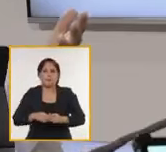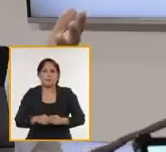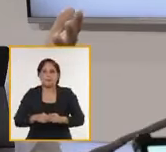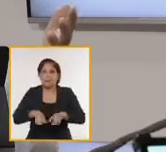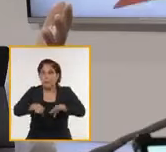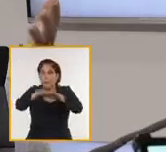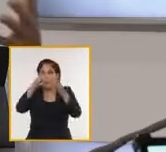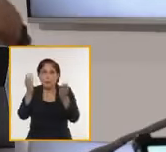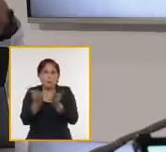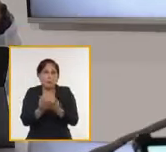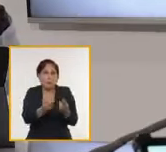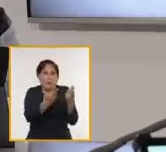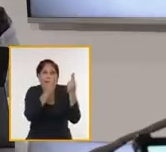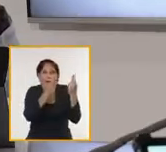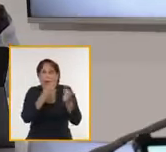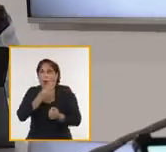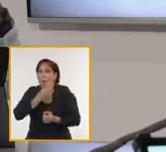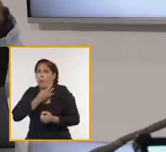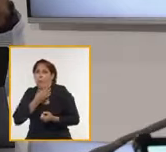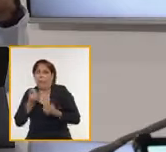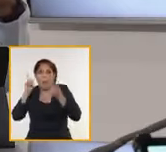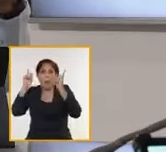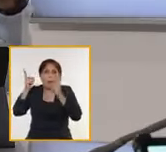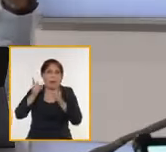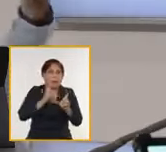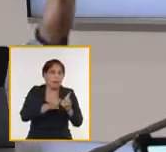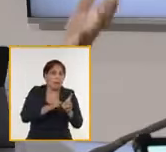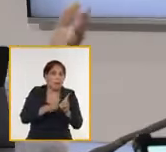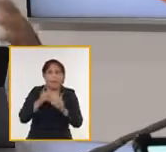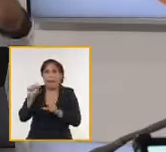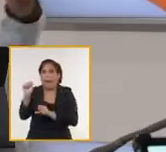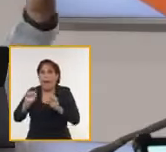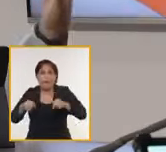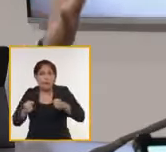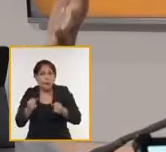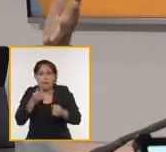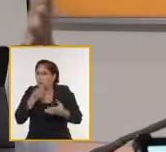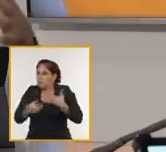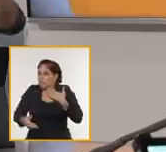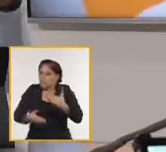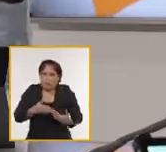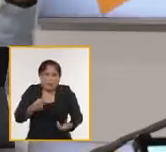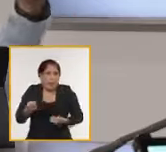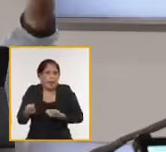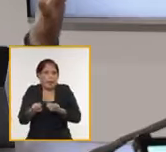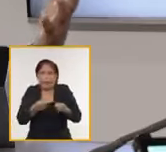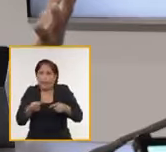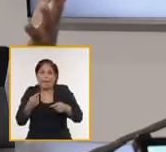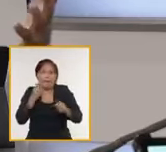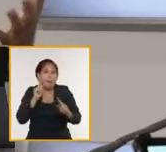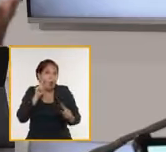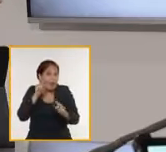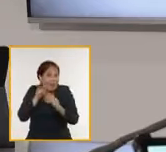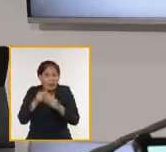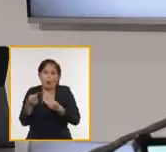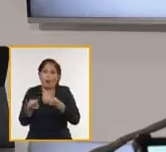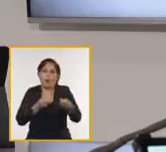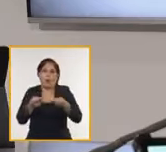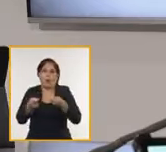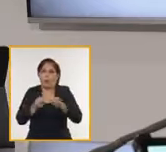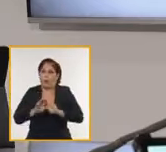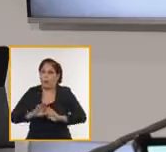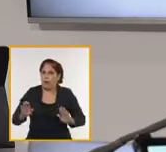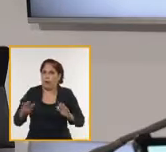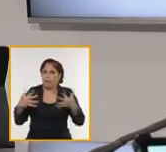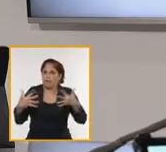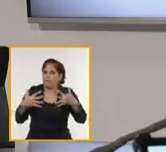mundo tan caótico, es un mundo tanto en el caos de las relaciones comerciales, económicas, las relaciones de seguridad, que